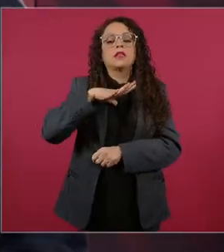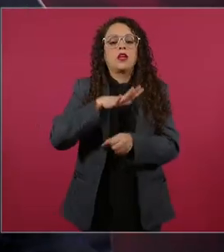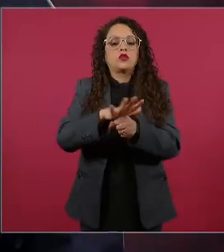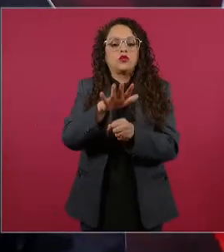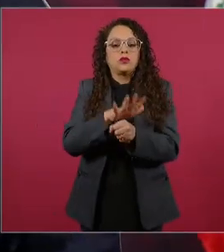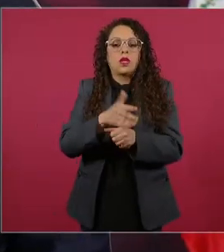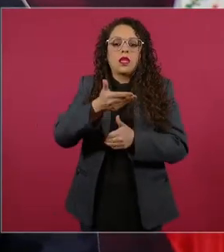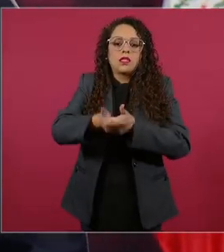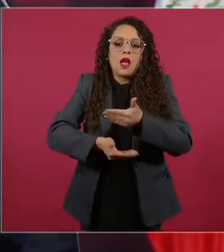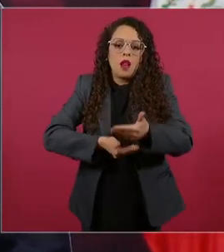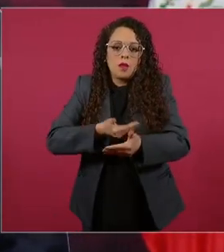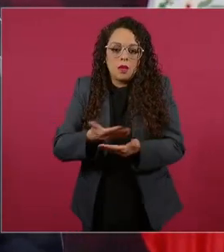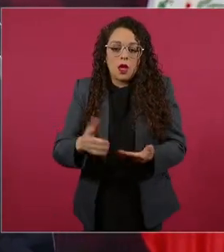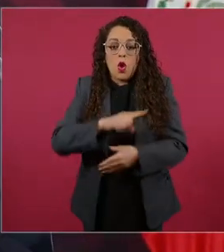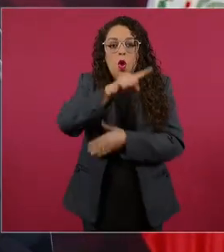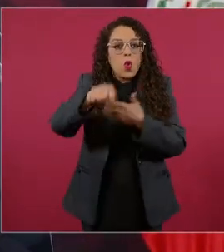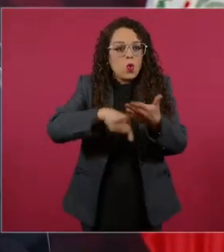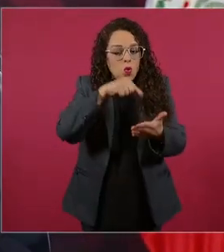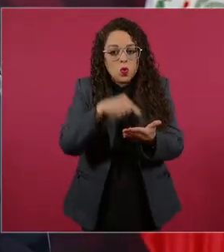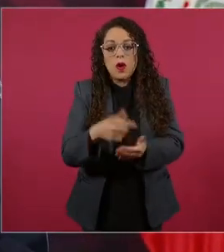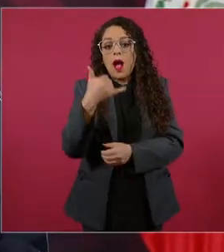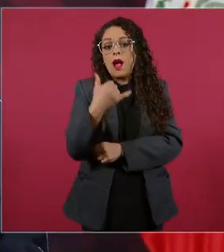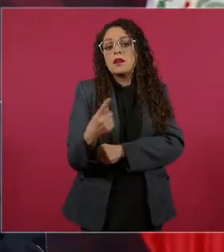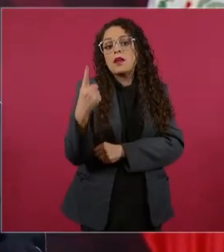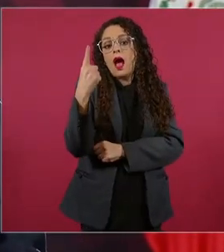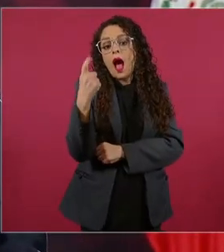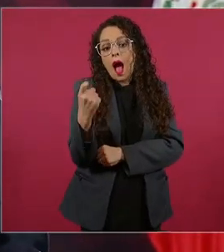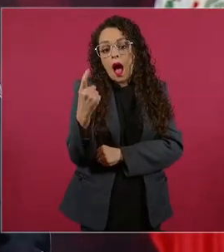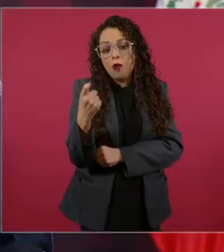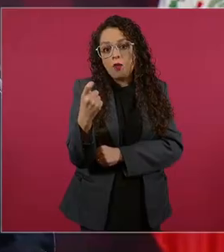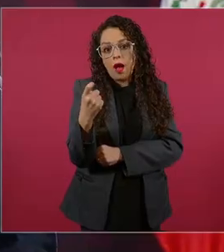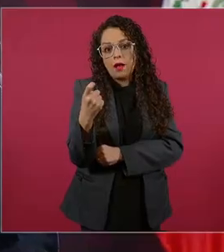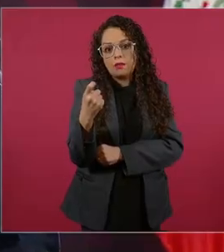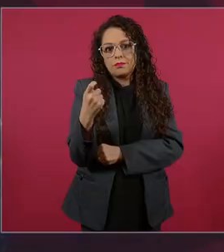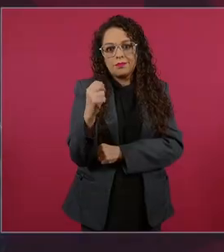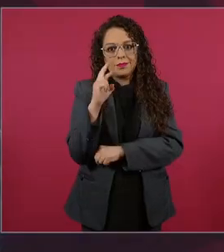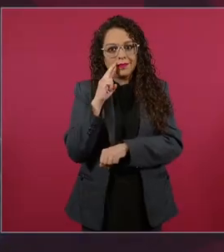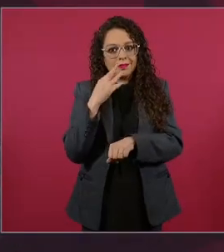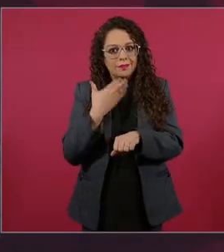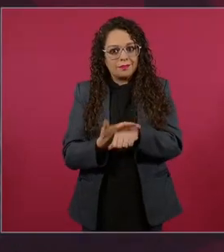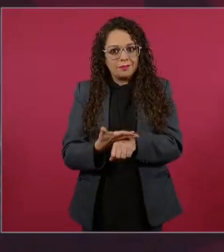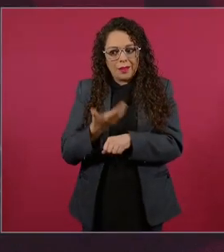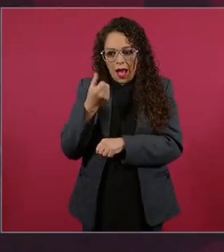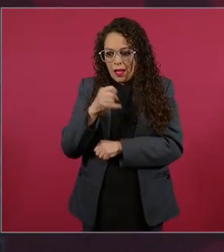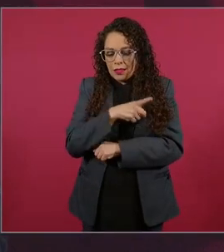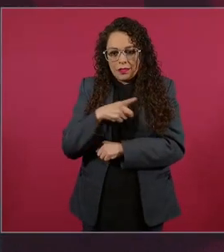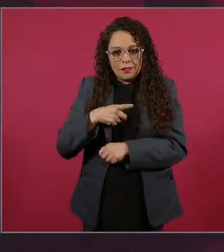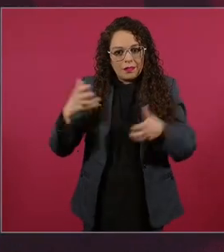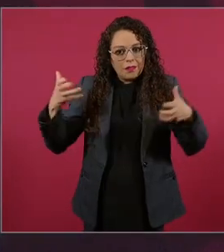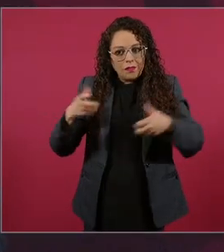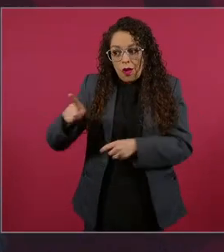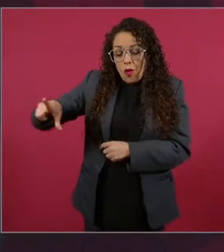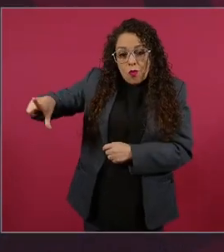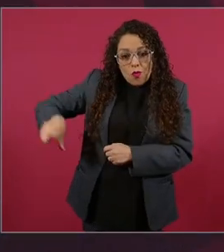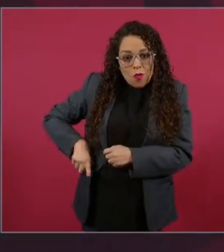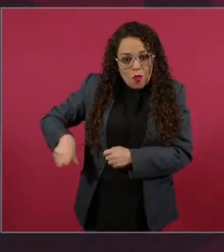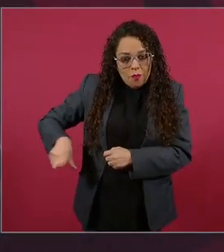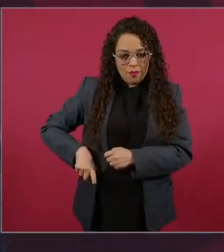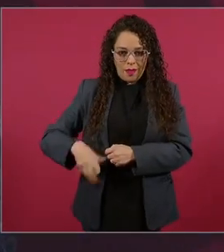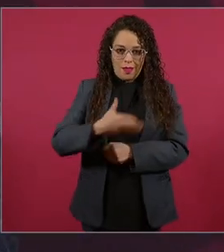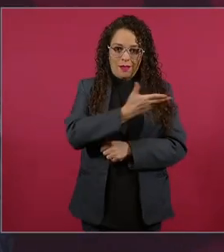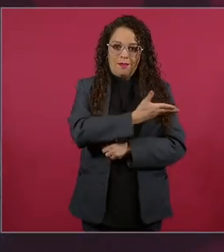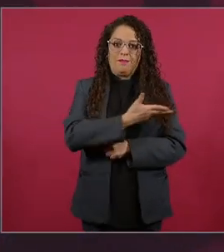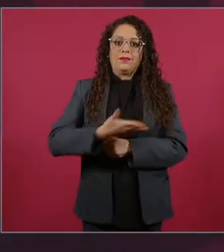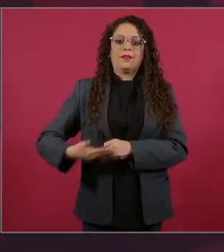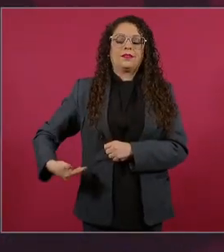agua. Para eso es el Estado. Y la política, que entre